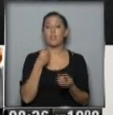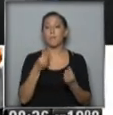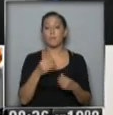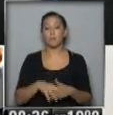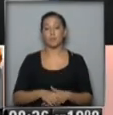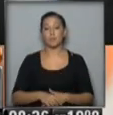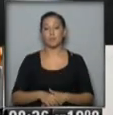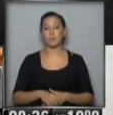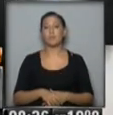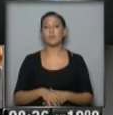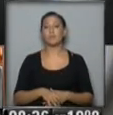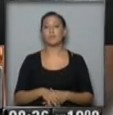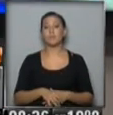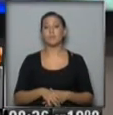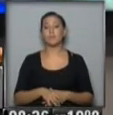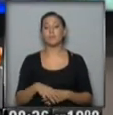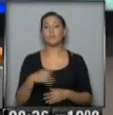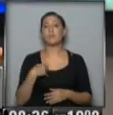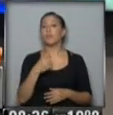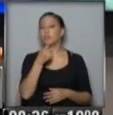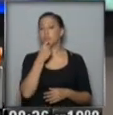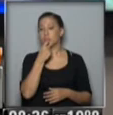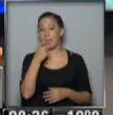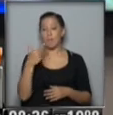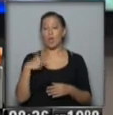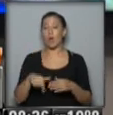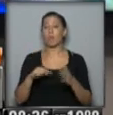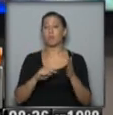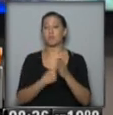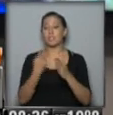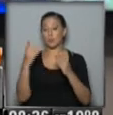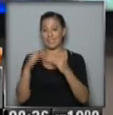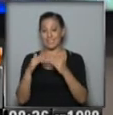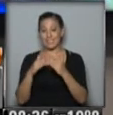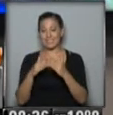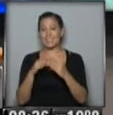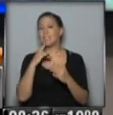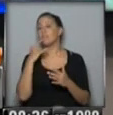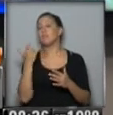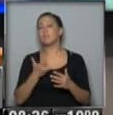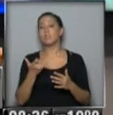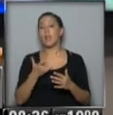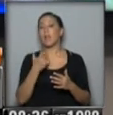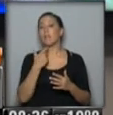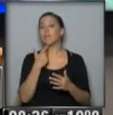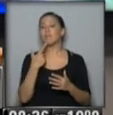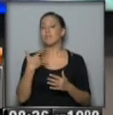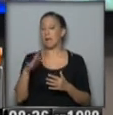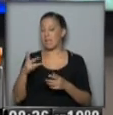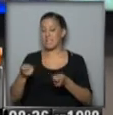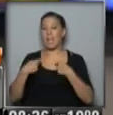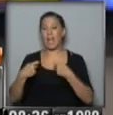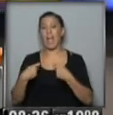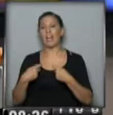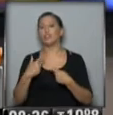me gusta dar un ejemplo un hogar el gran buenos aires tiene una proporción más alta en su gasto